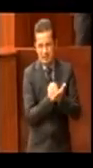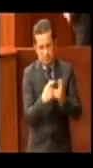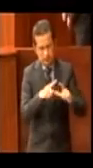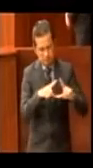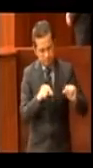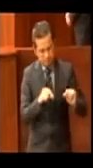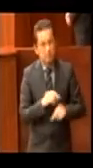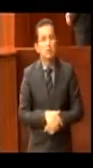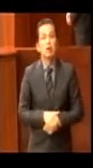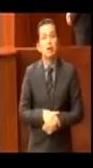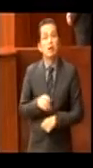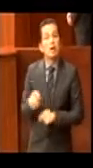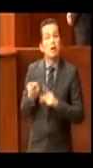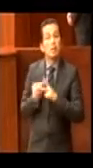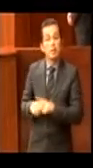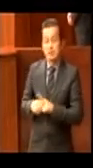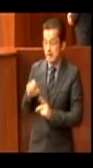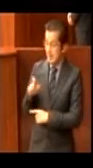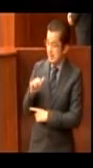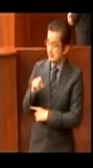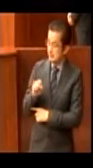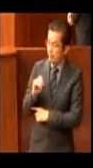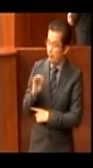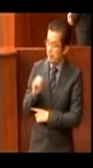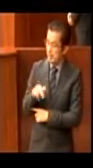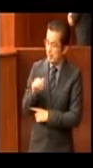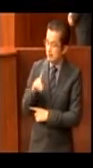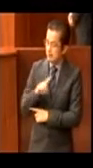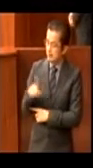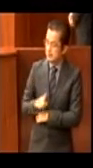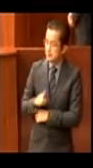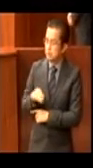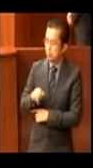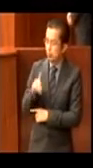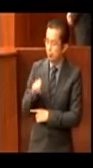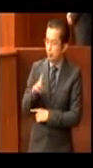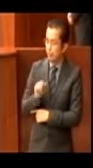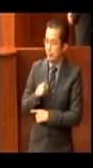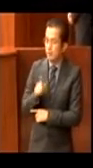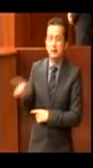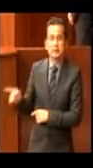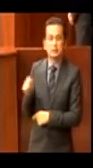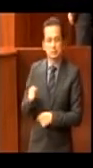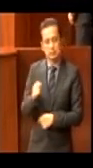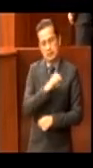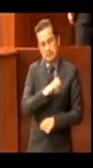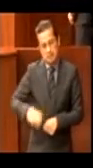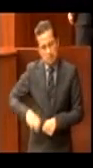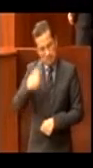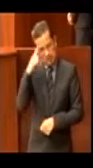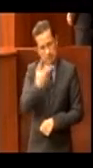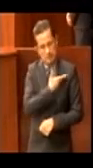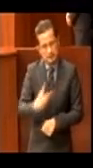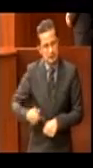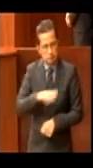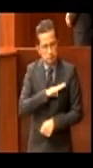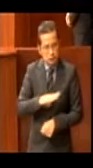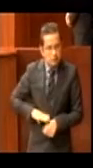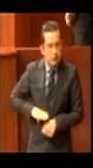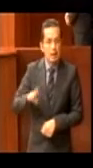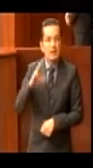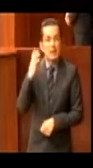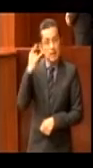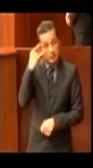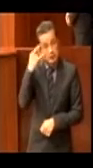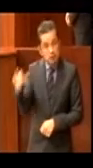con la queja que presentó eliseo fernández montúfar candidato a la presidencia municipal de campeche por la coalición por campeche